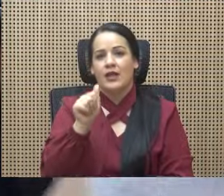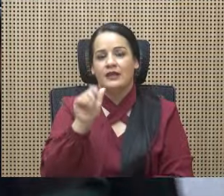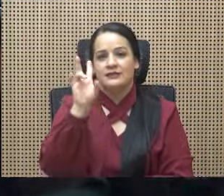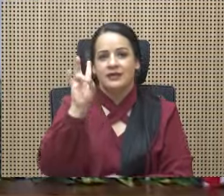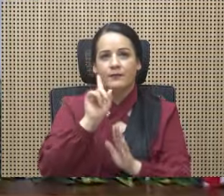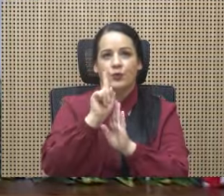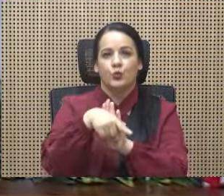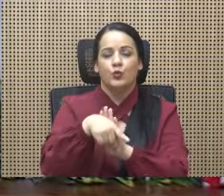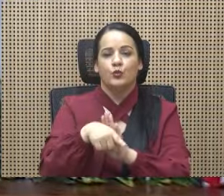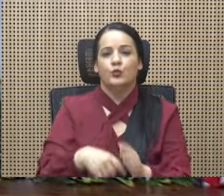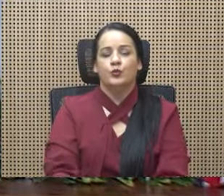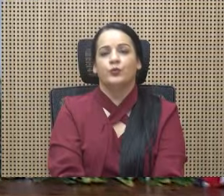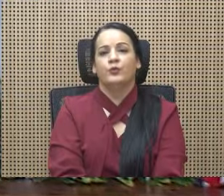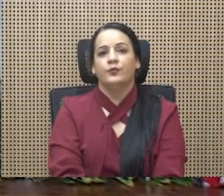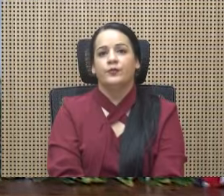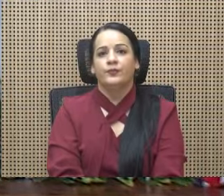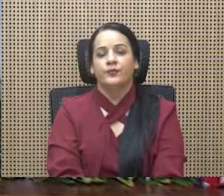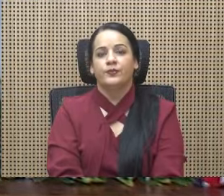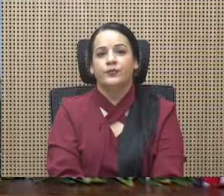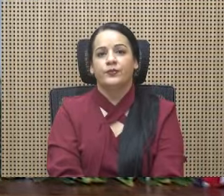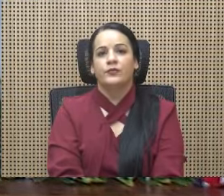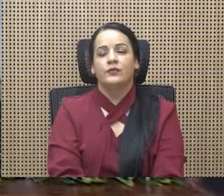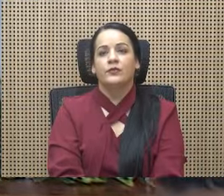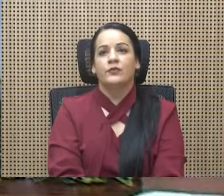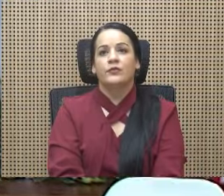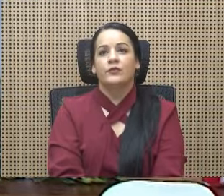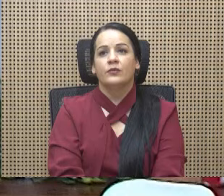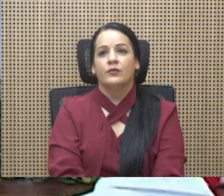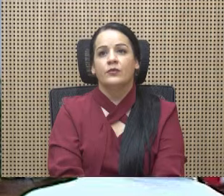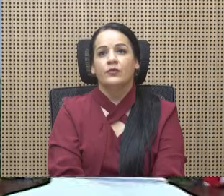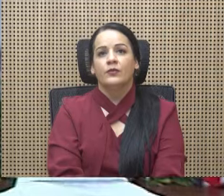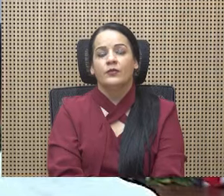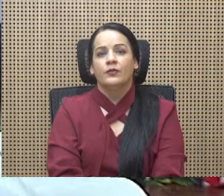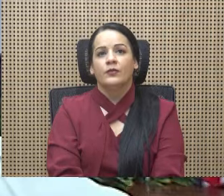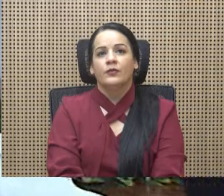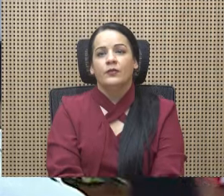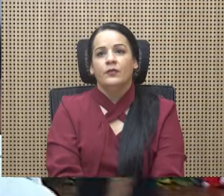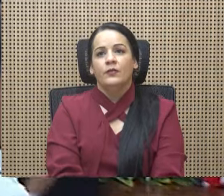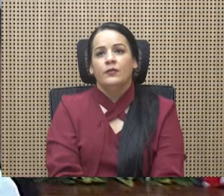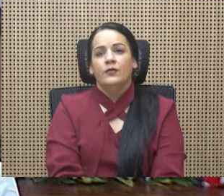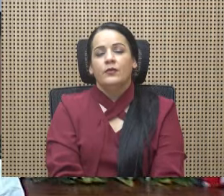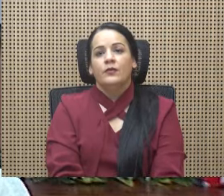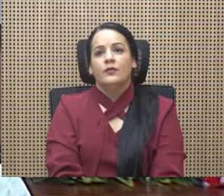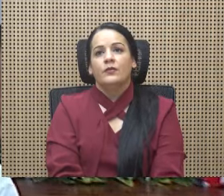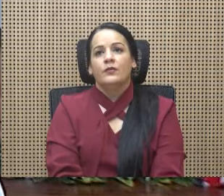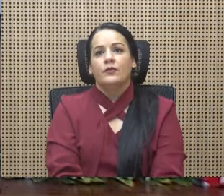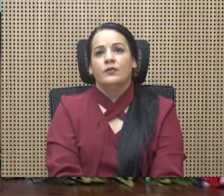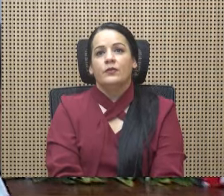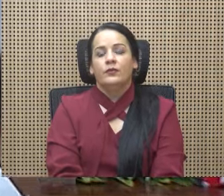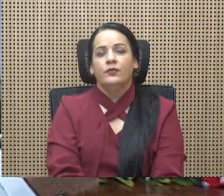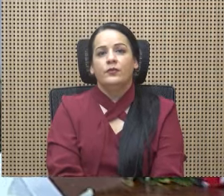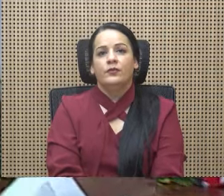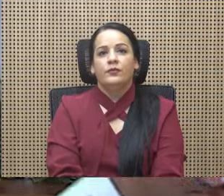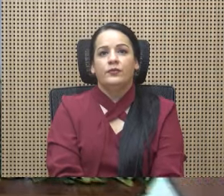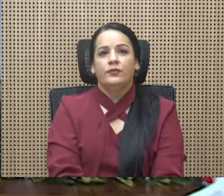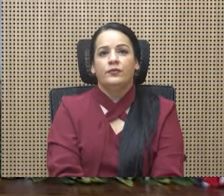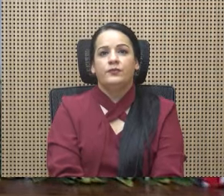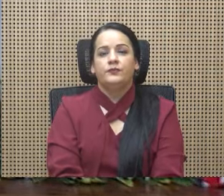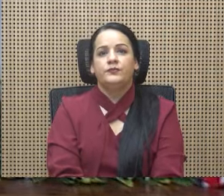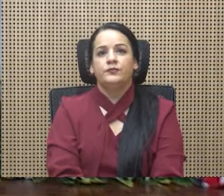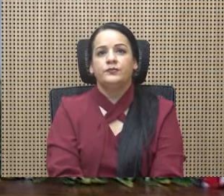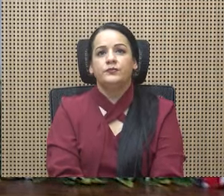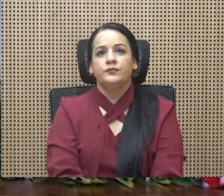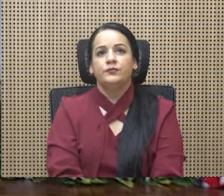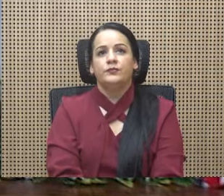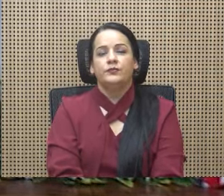hoy en día se vive la crisis más grave en materia de seguridad por lo que urge unir esfuerzos y lograr la paz